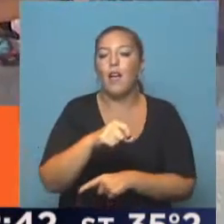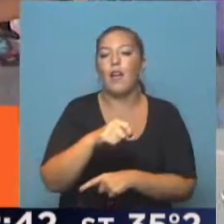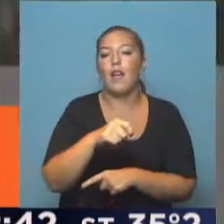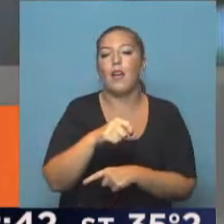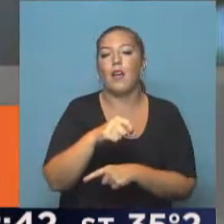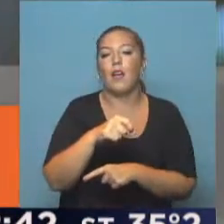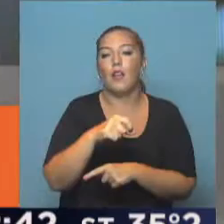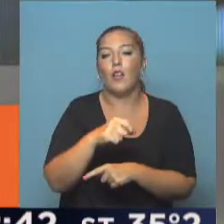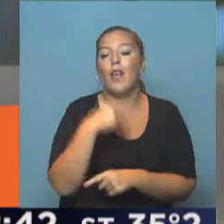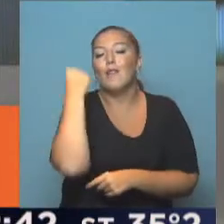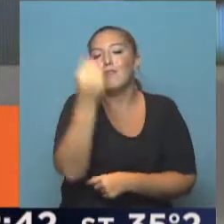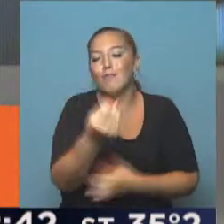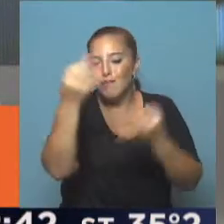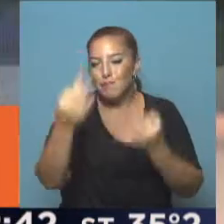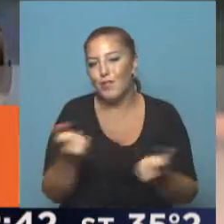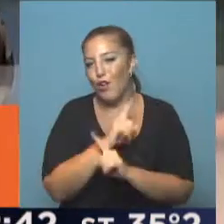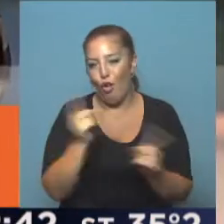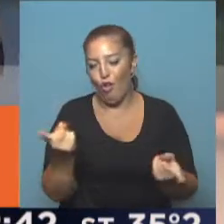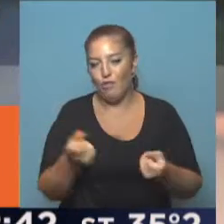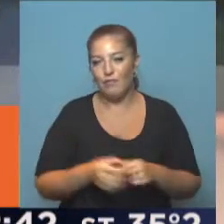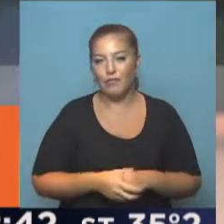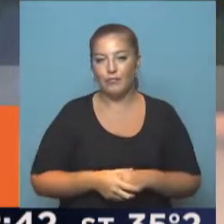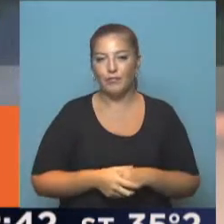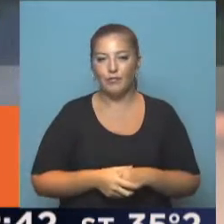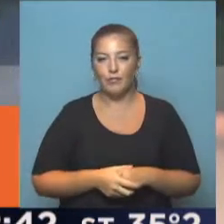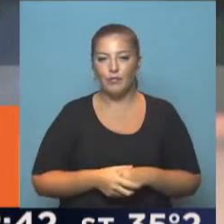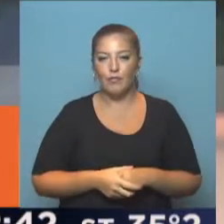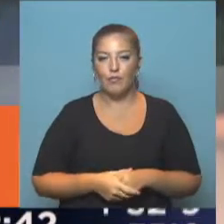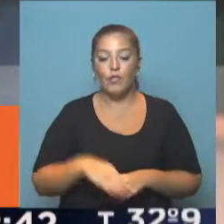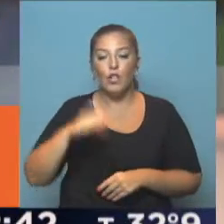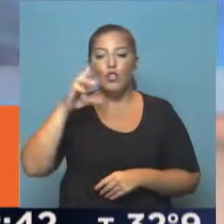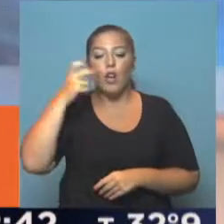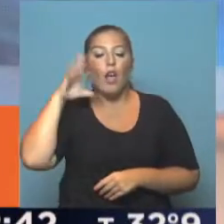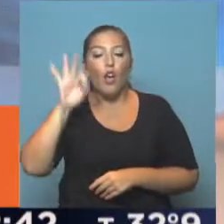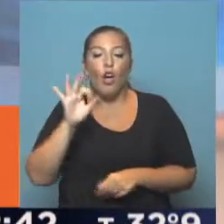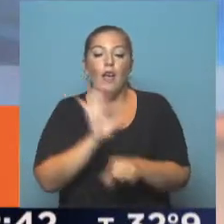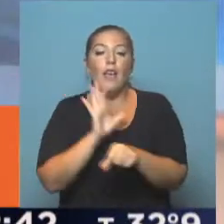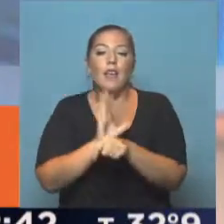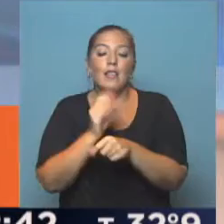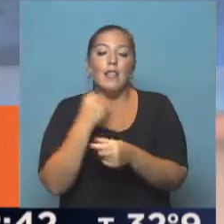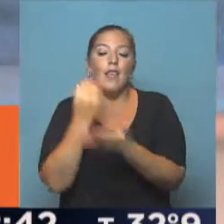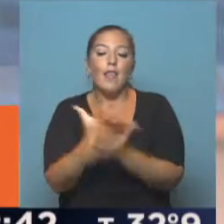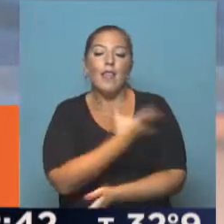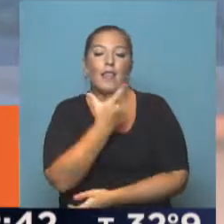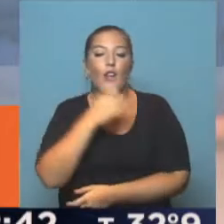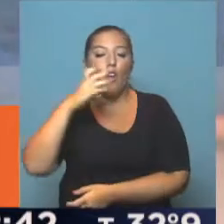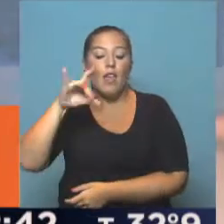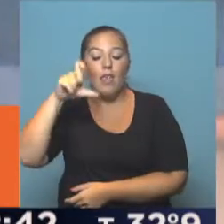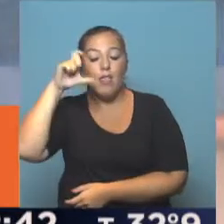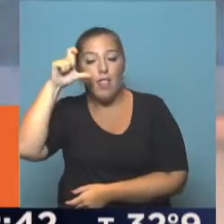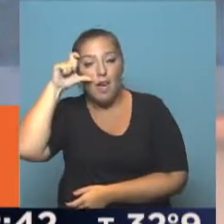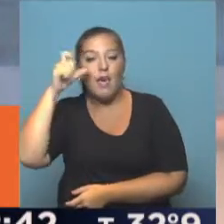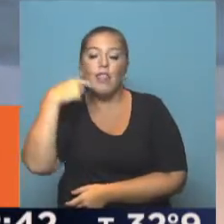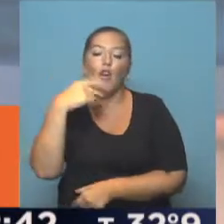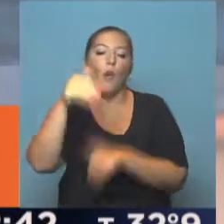no los representa precisamente? Bueno, Humberto Cholango, que es un dirigente de la CONAIE, dijo que ellos no iban a votar a